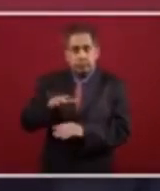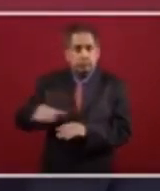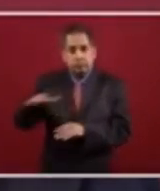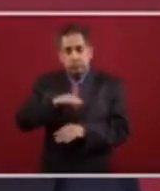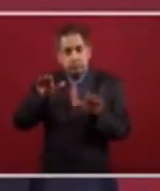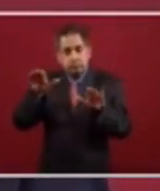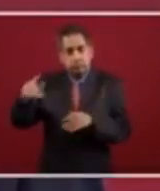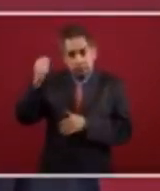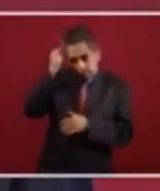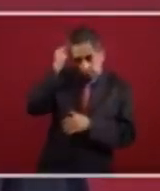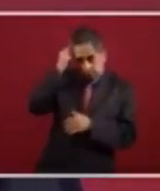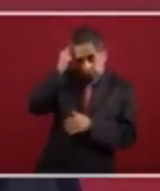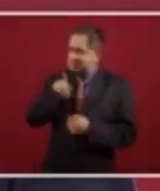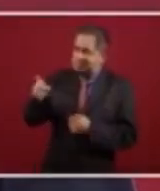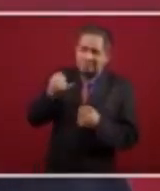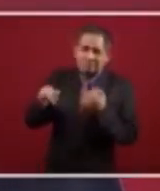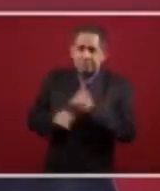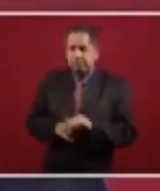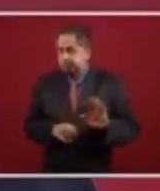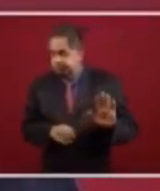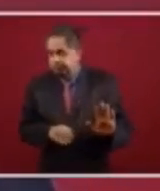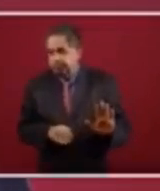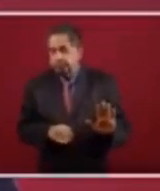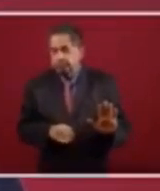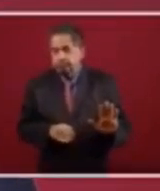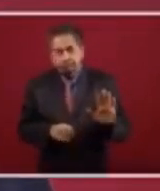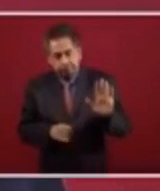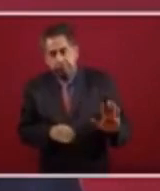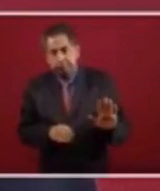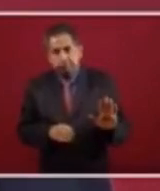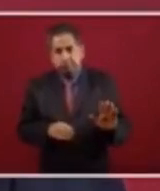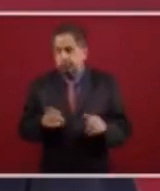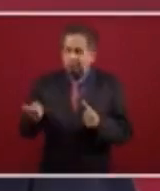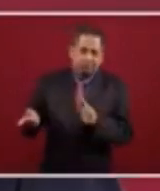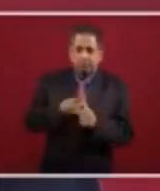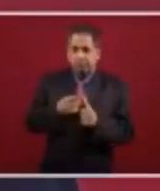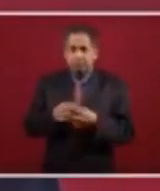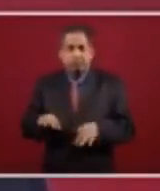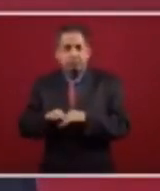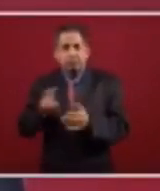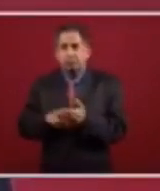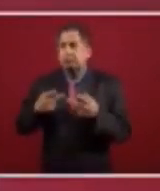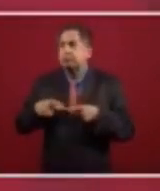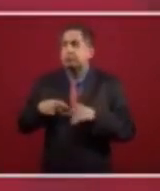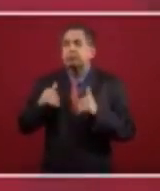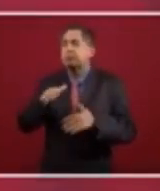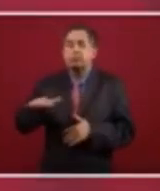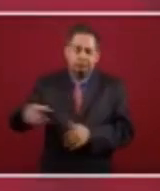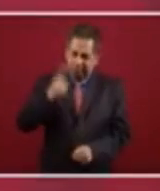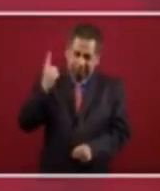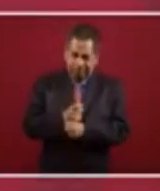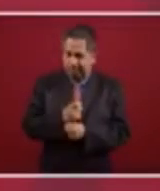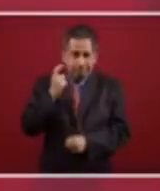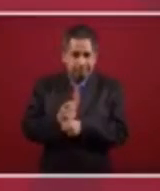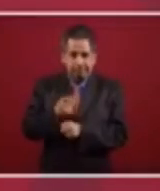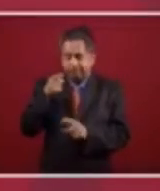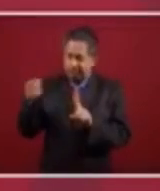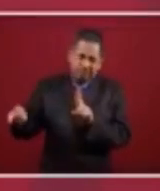del aeropuerto en el lago de Texcoco. Pero el interés general, el interés de la nación, debe estar